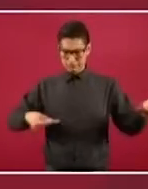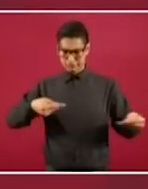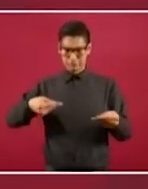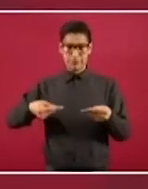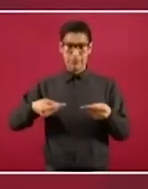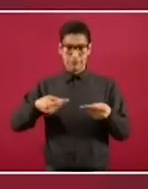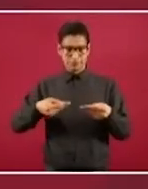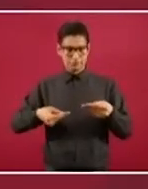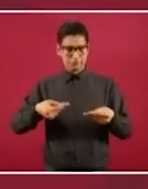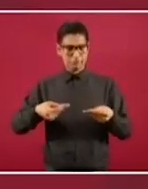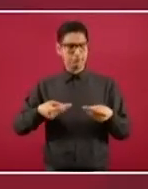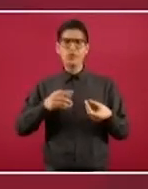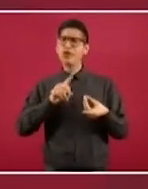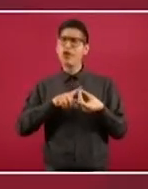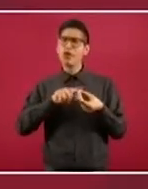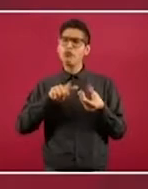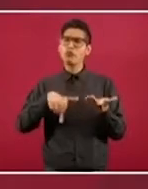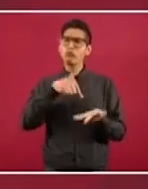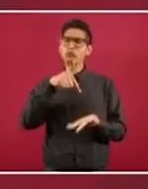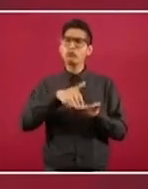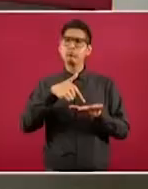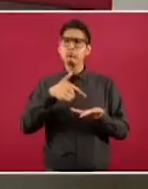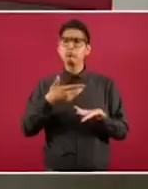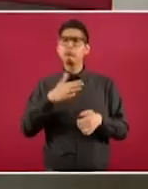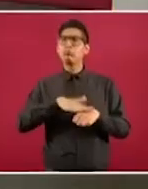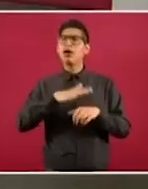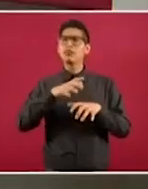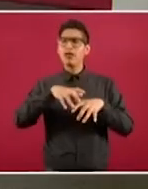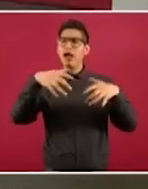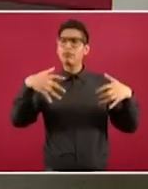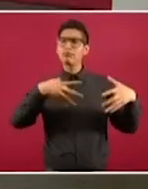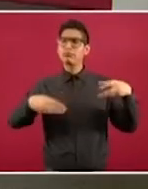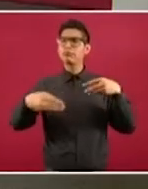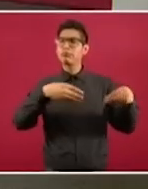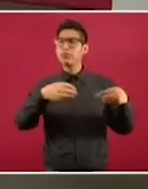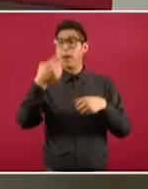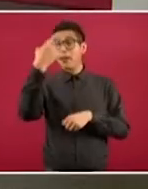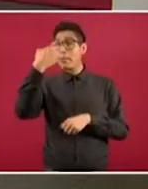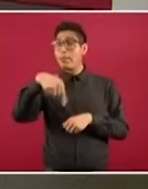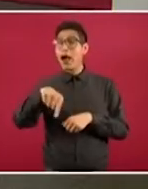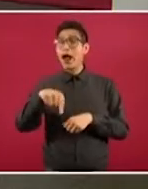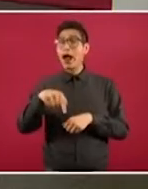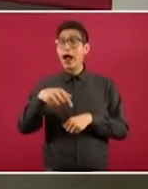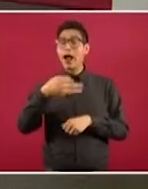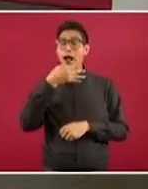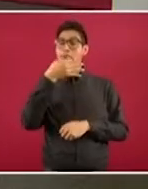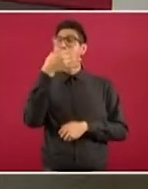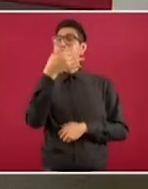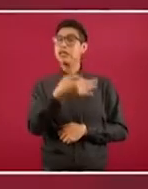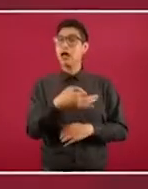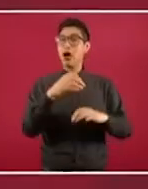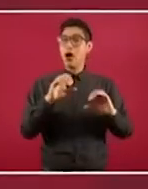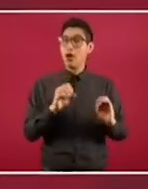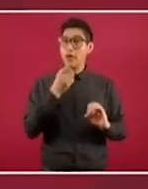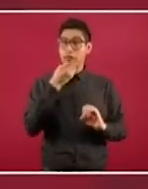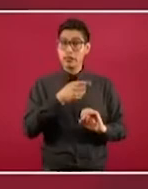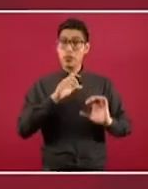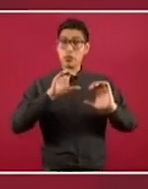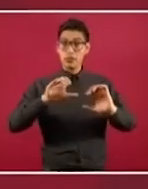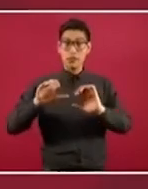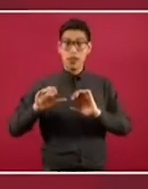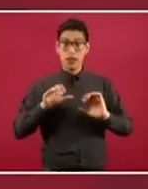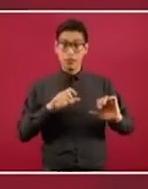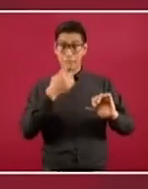días dónde podrían estar los focos más importantes para tratar de dedicar o por lo menos proponer una